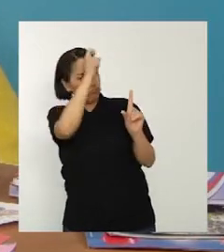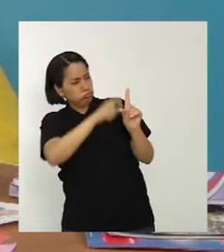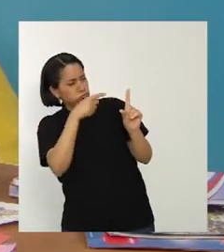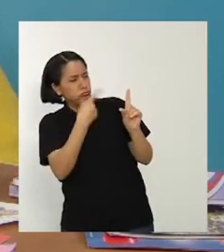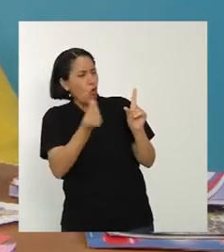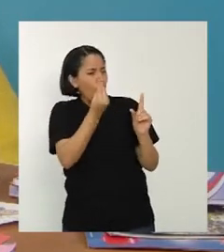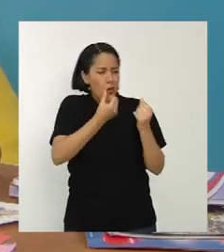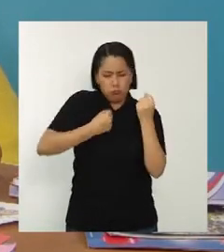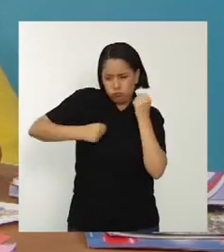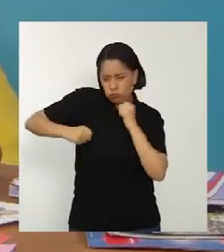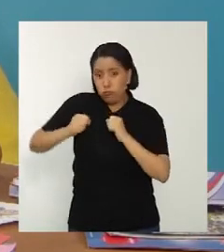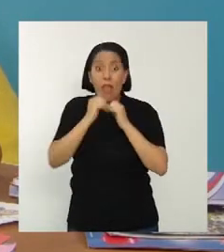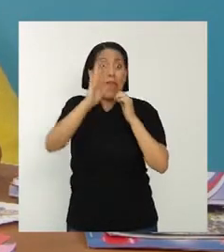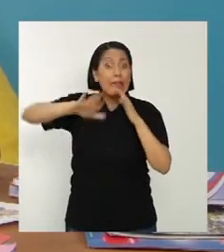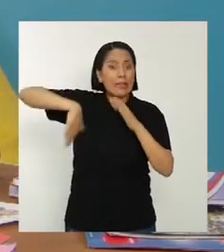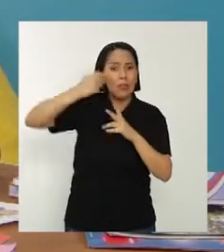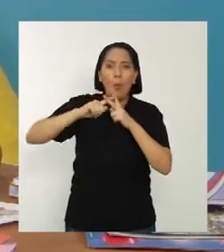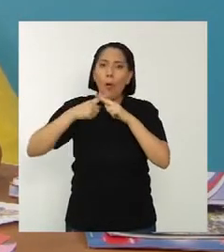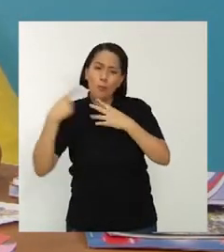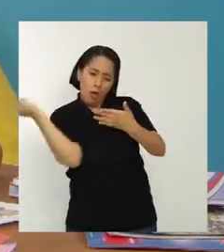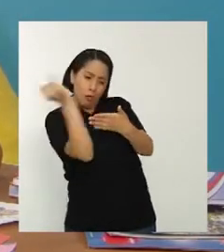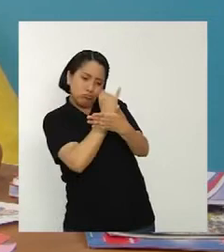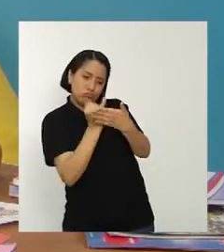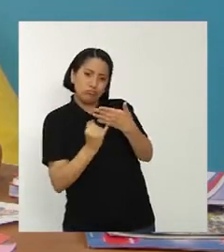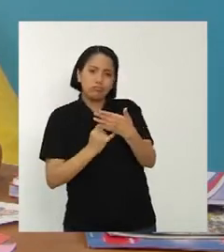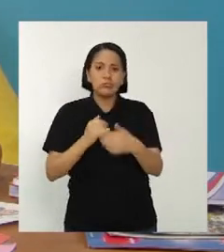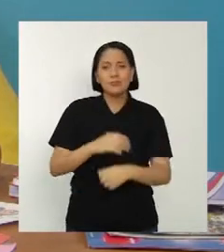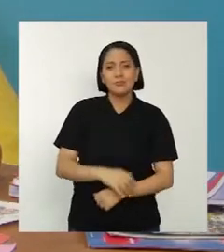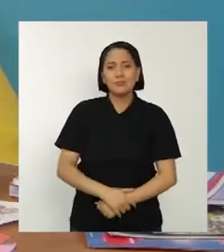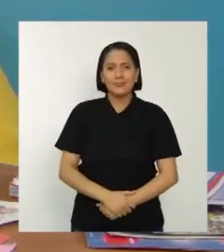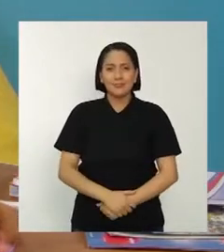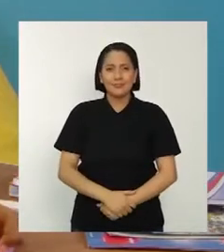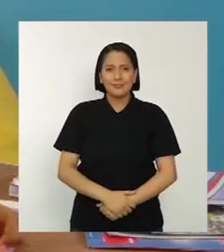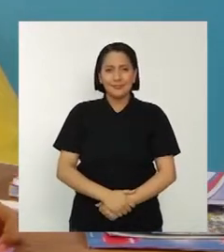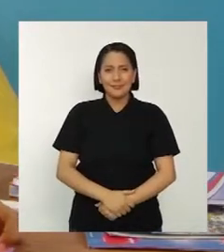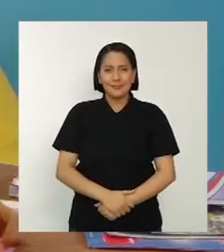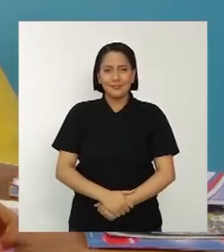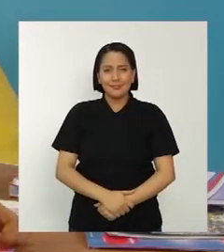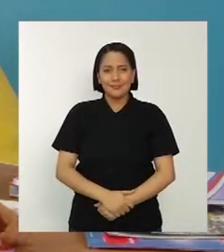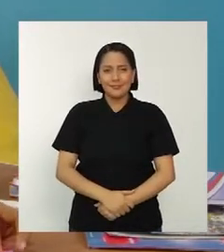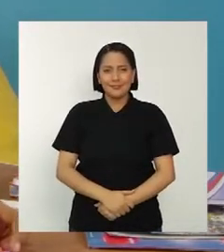nuestro personaje y su movimiento. Y en un momento empezamos a dibujar.